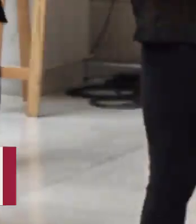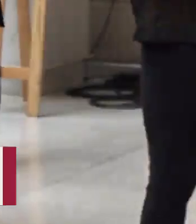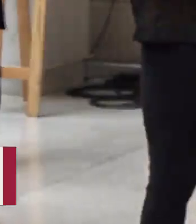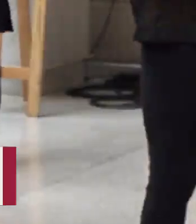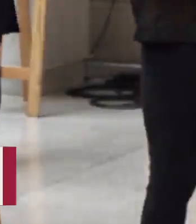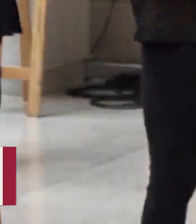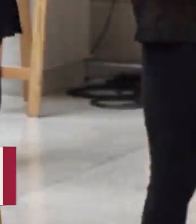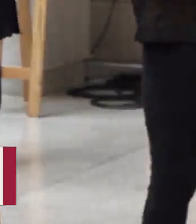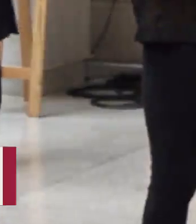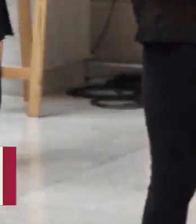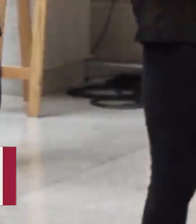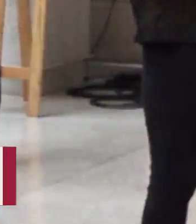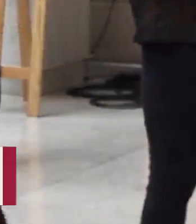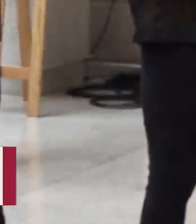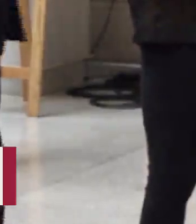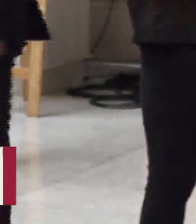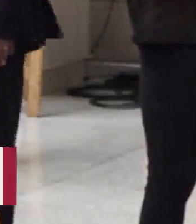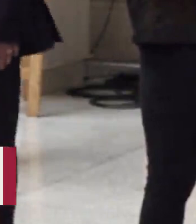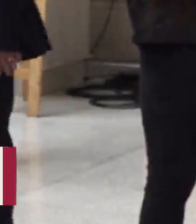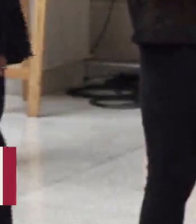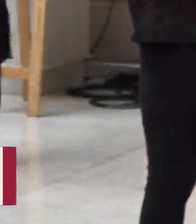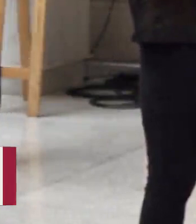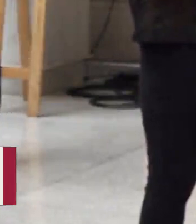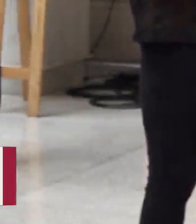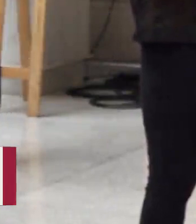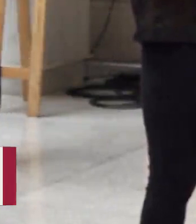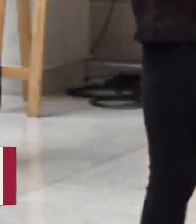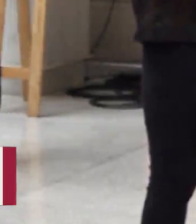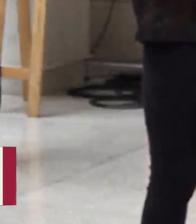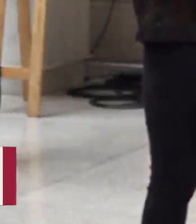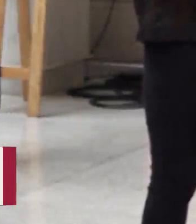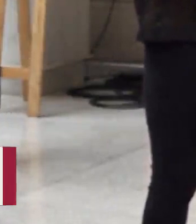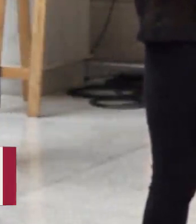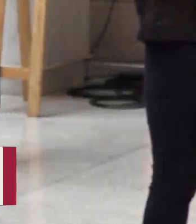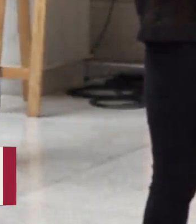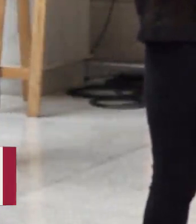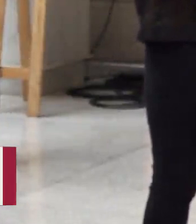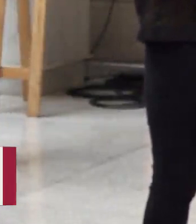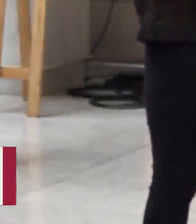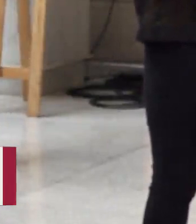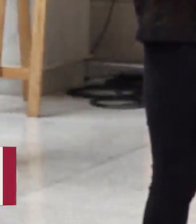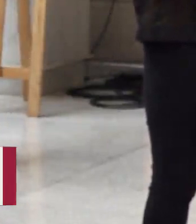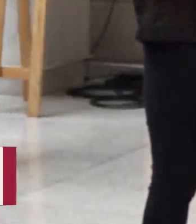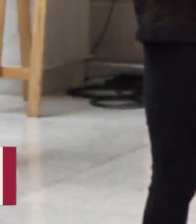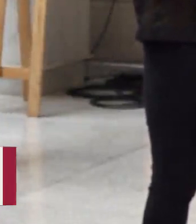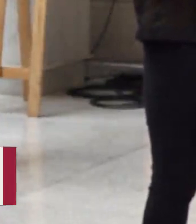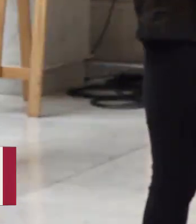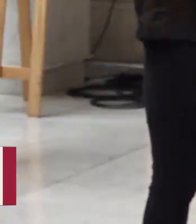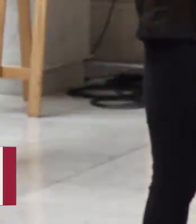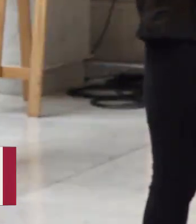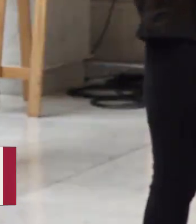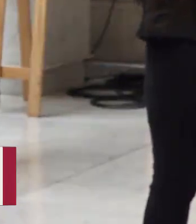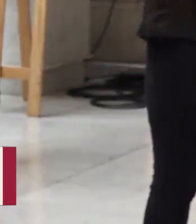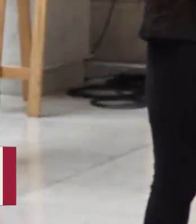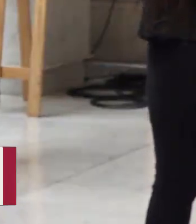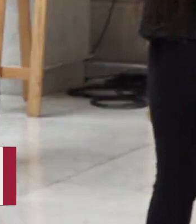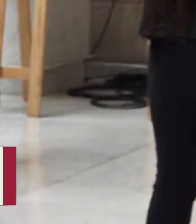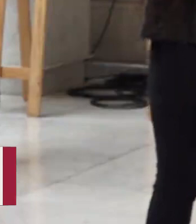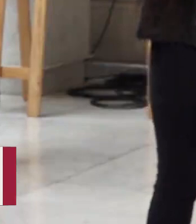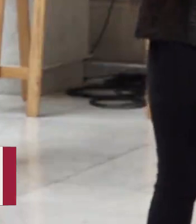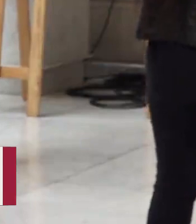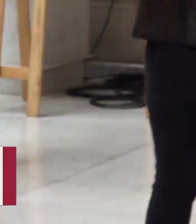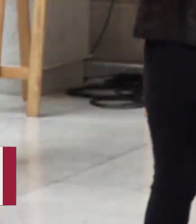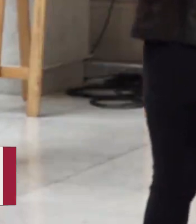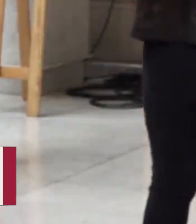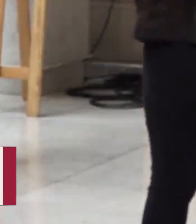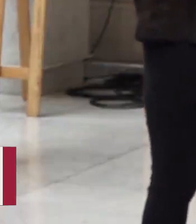de un hijo, ya violencia de género, que lo incorporamos también dentro del proyecto y que no estaba en el proyecto original. Por lo tanto, ante